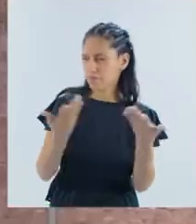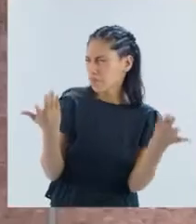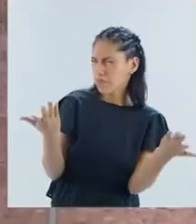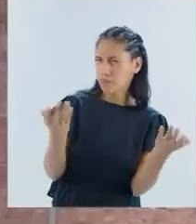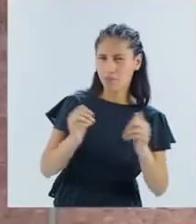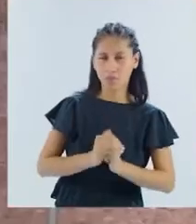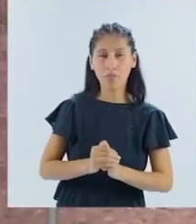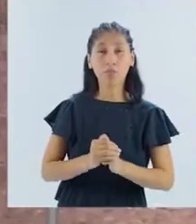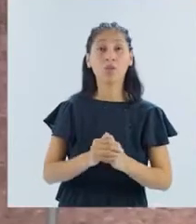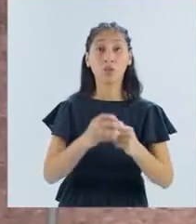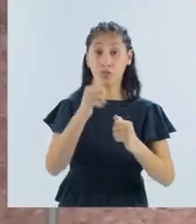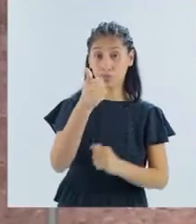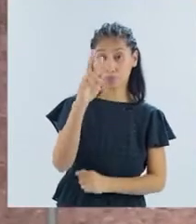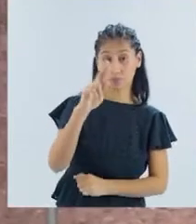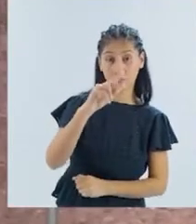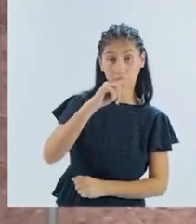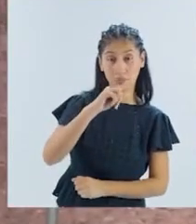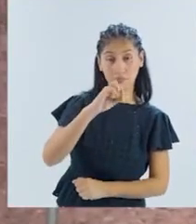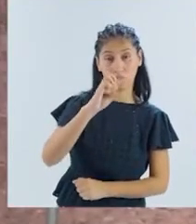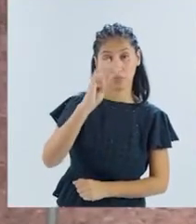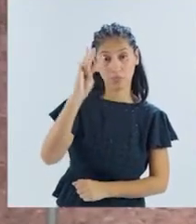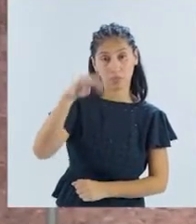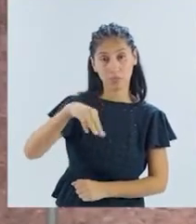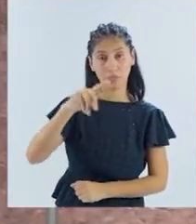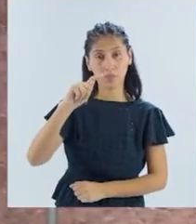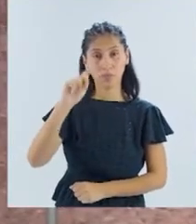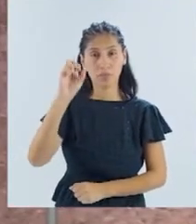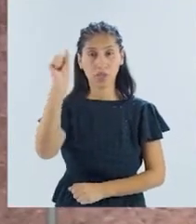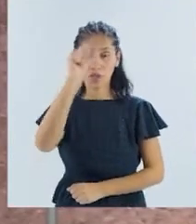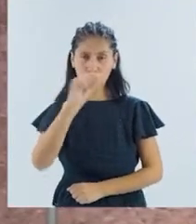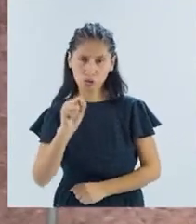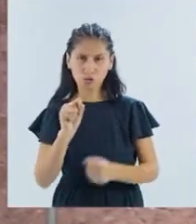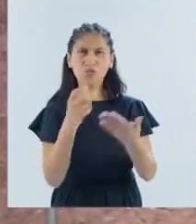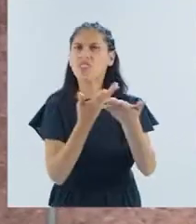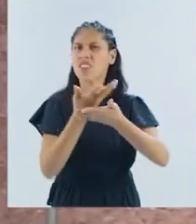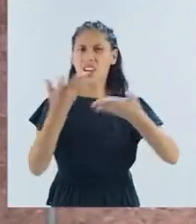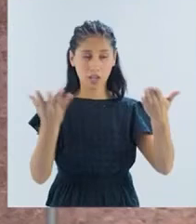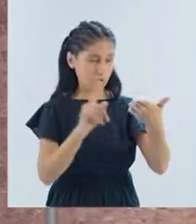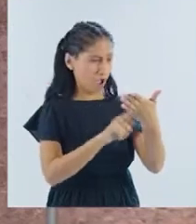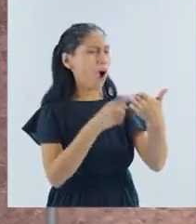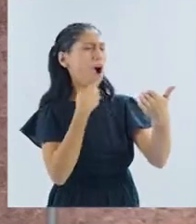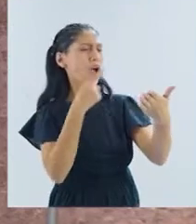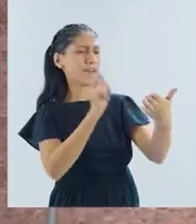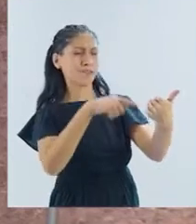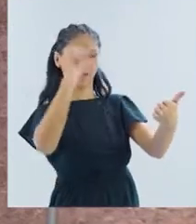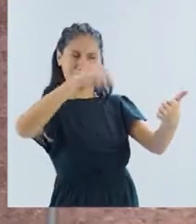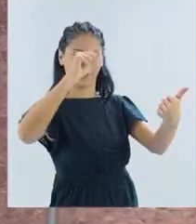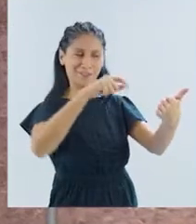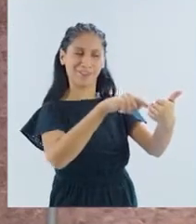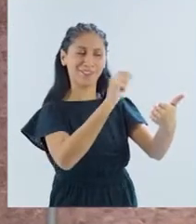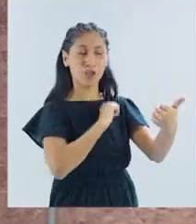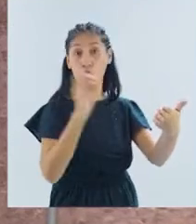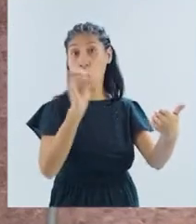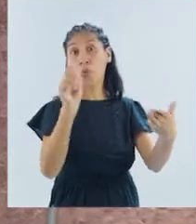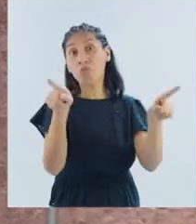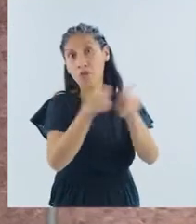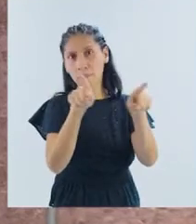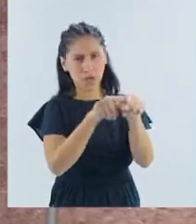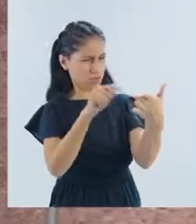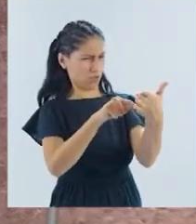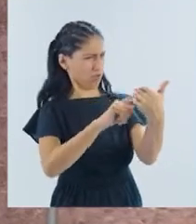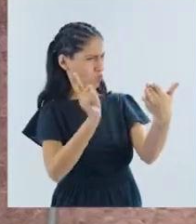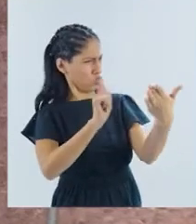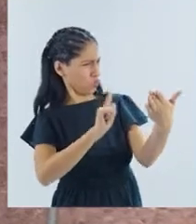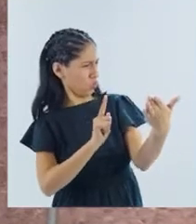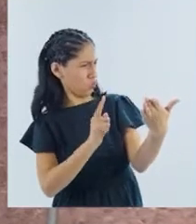tesis. Es decir, los argumentos vienen a ser las afirmaciones o negaciones de las razones por las que se escribe el